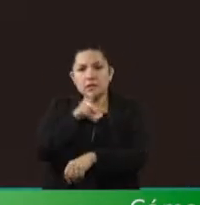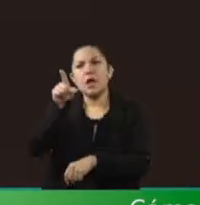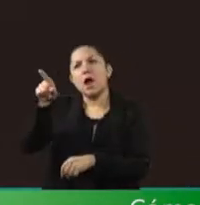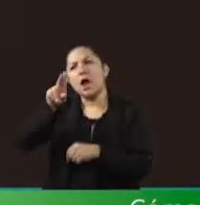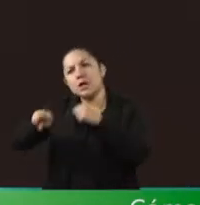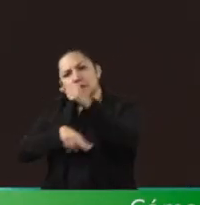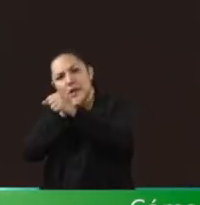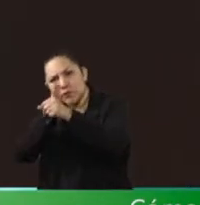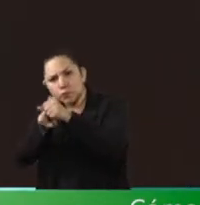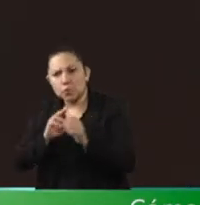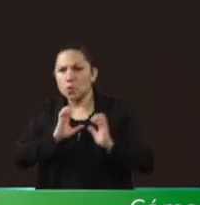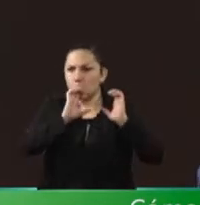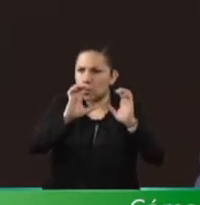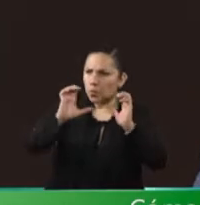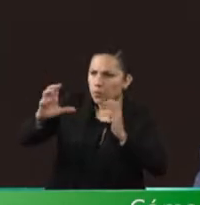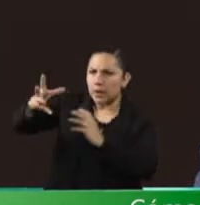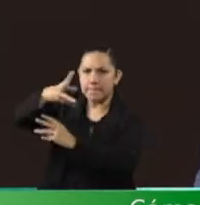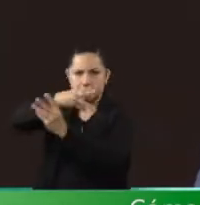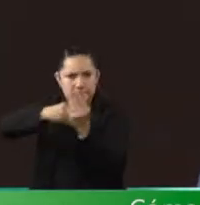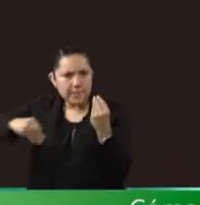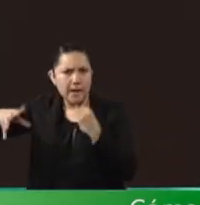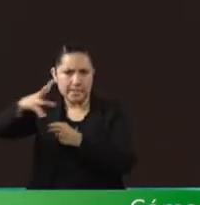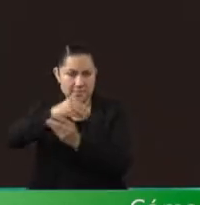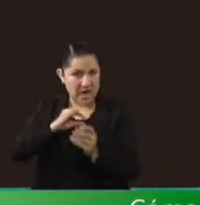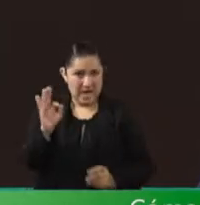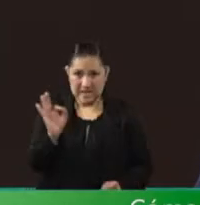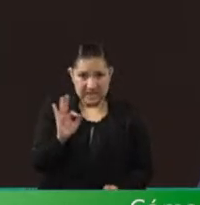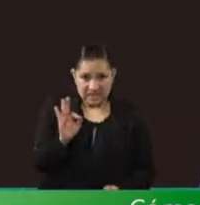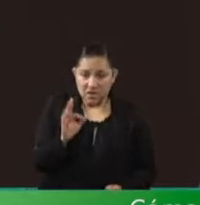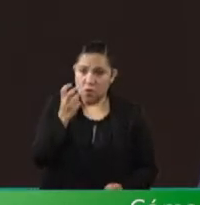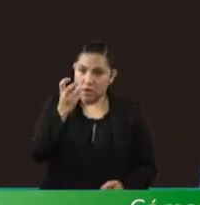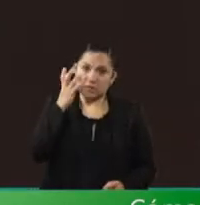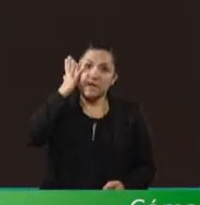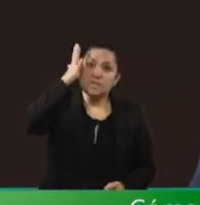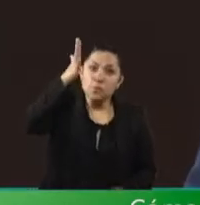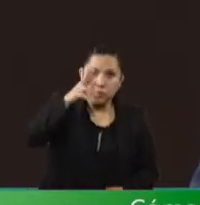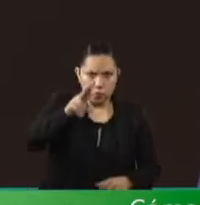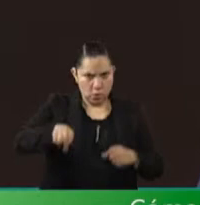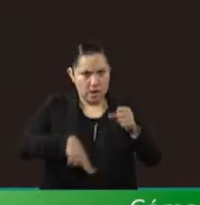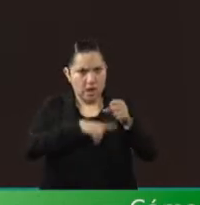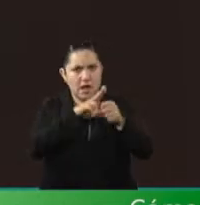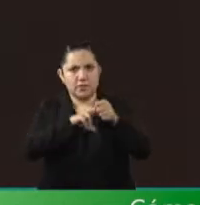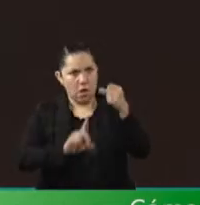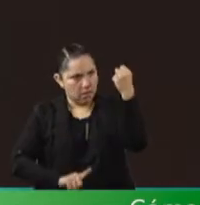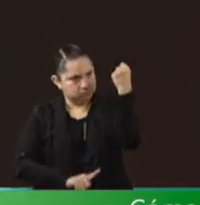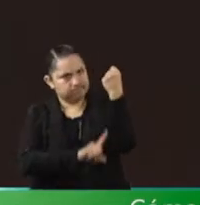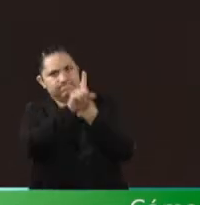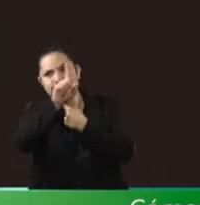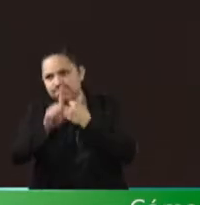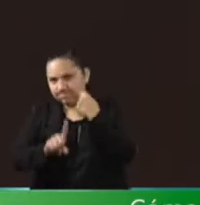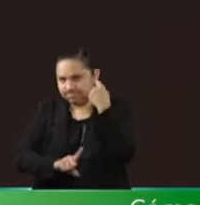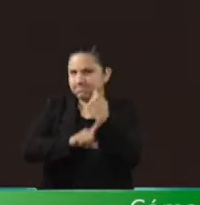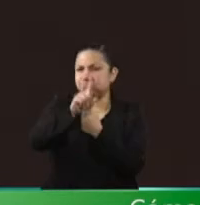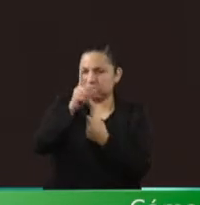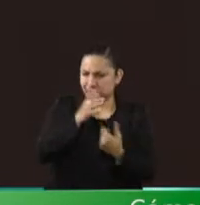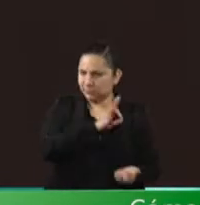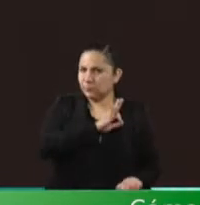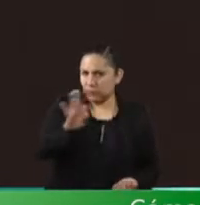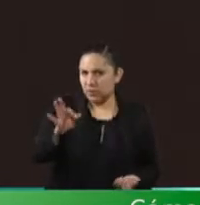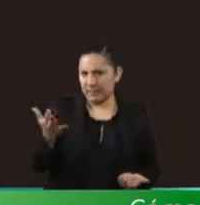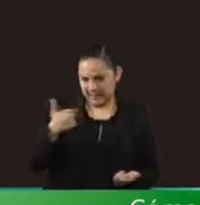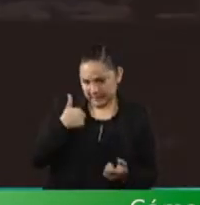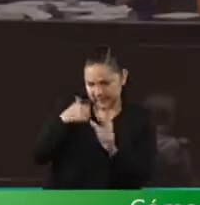fenómenos fenómenos catastróficos naturales ya compañ concluye terminar Muchas gracias a todas y